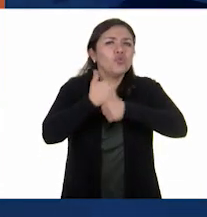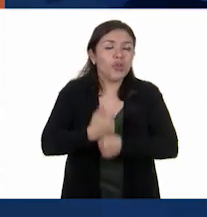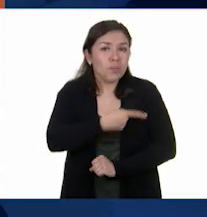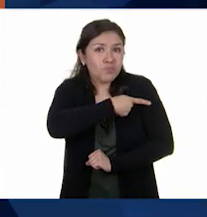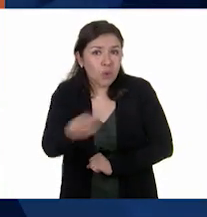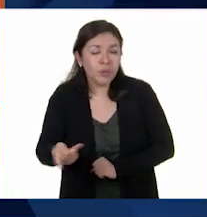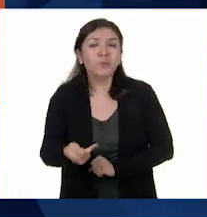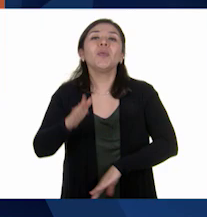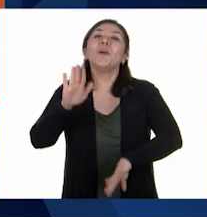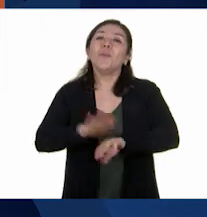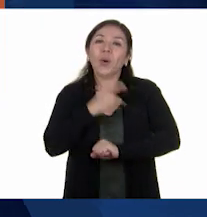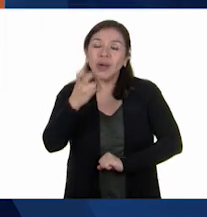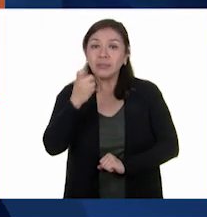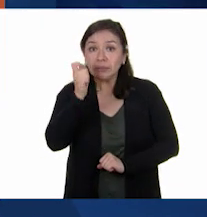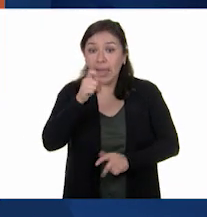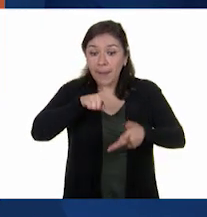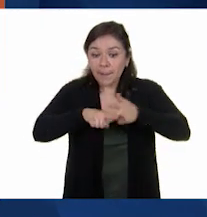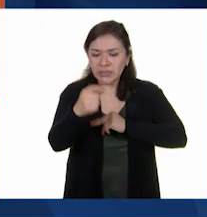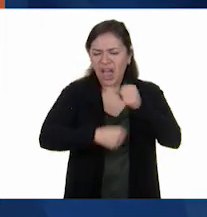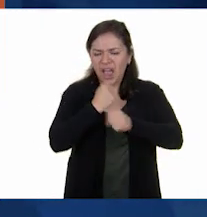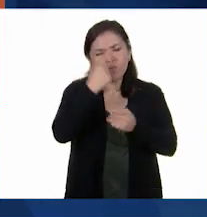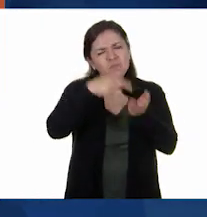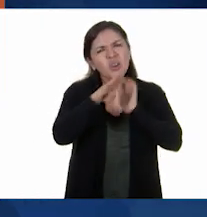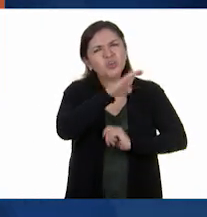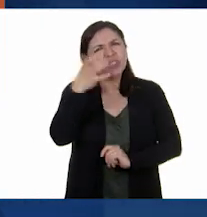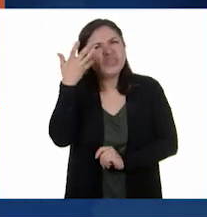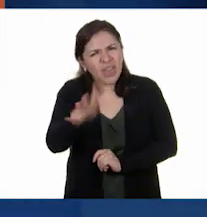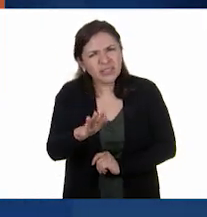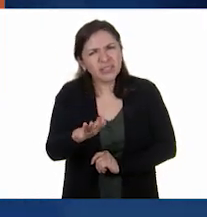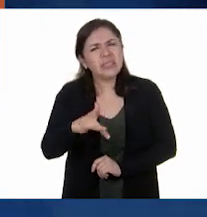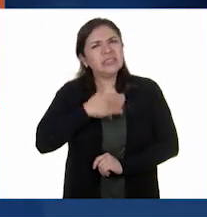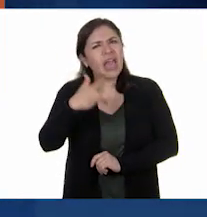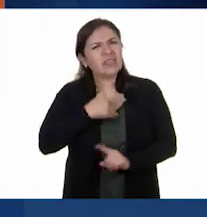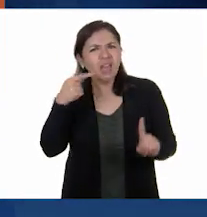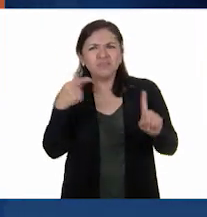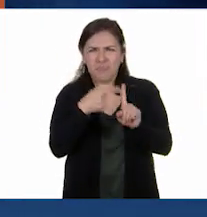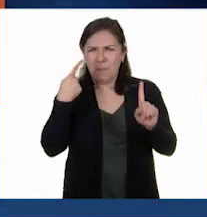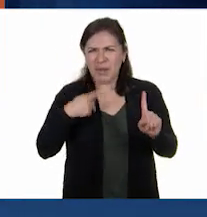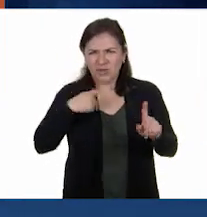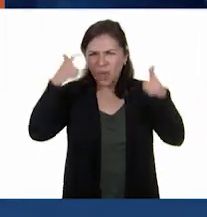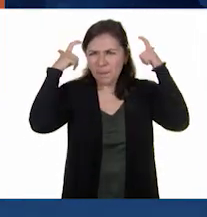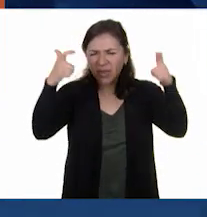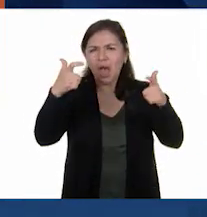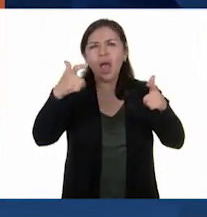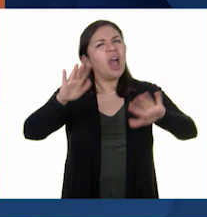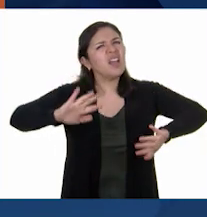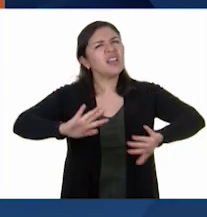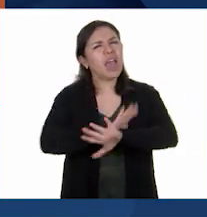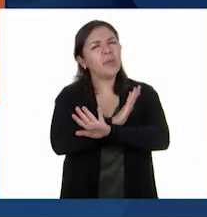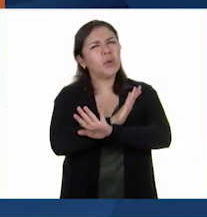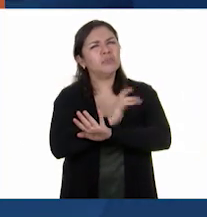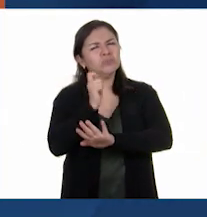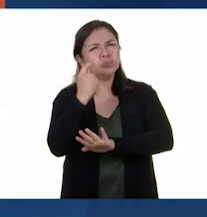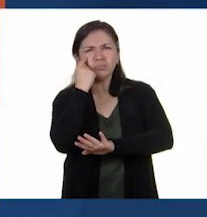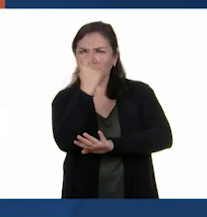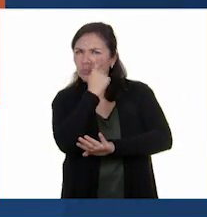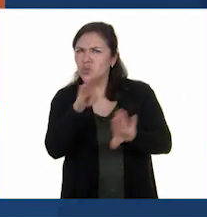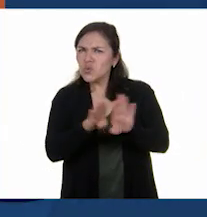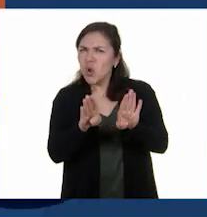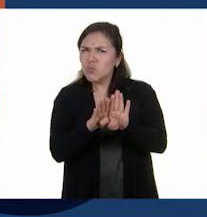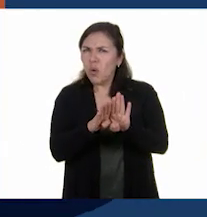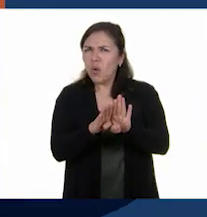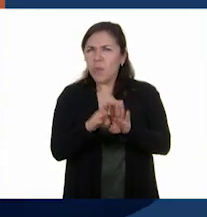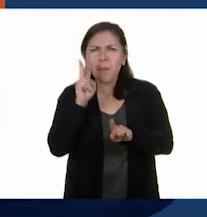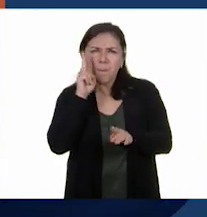No obstante, a partir de 1910, la percepción en torno a Villa cambió y se convirtió, al menos desde la perspectiva de los